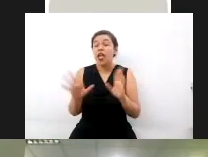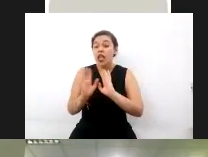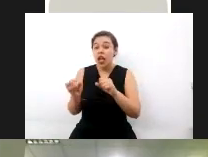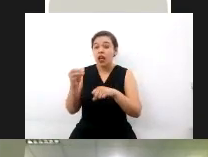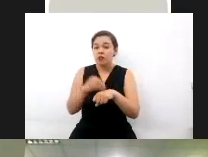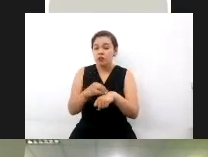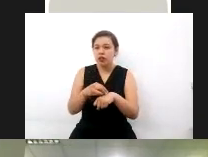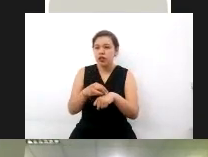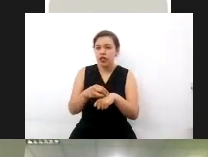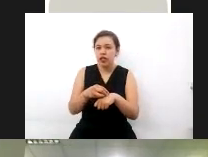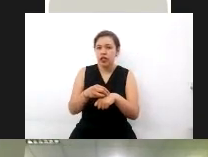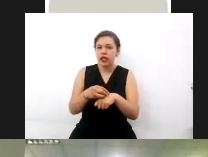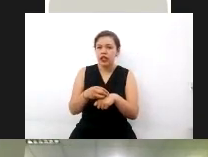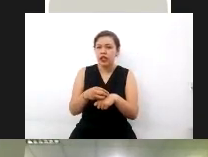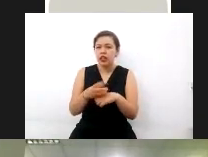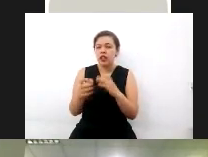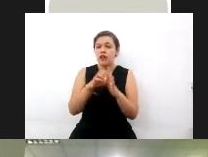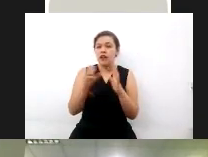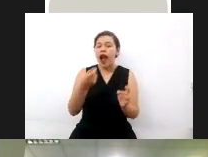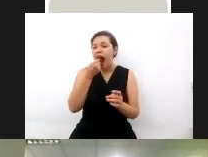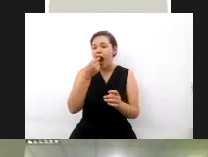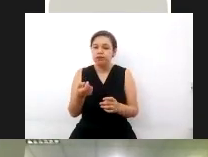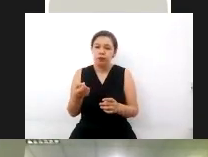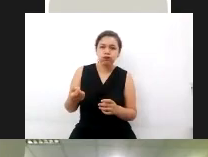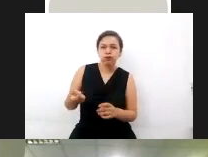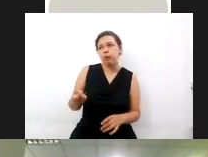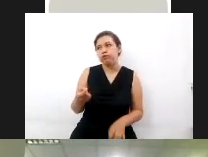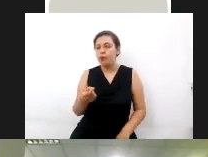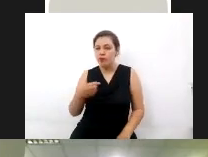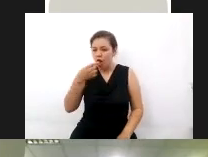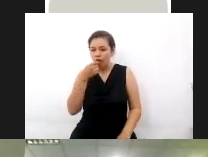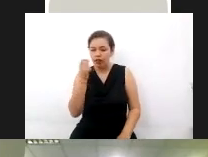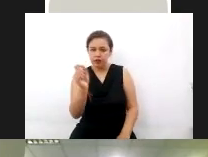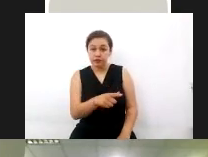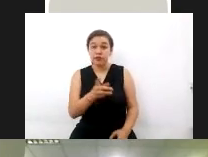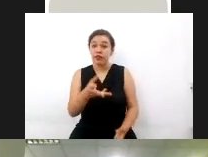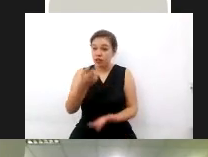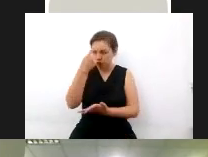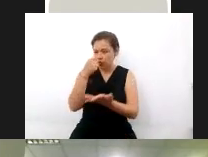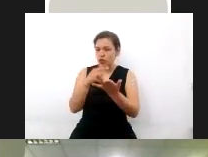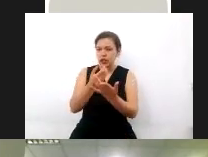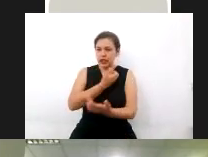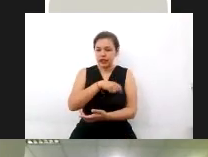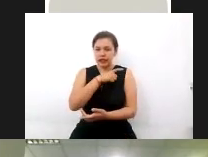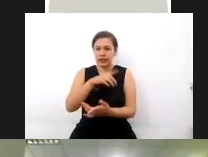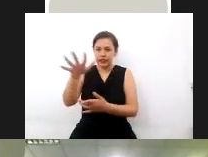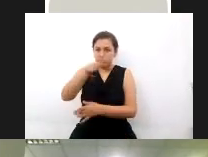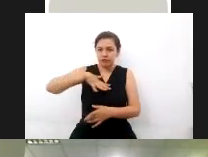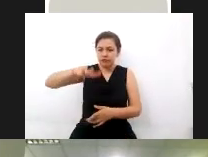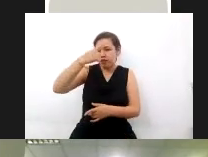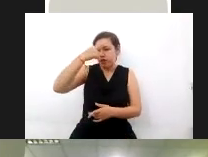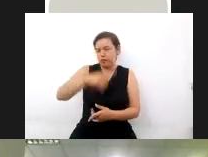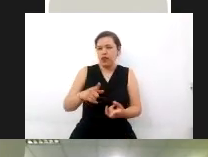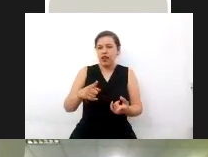residuo sanitario, por ejemplo, un chicle, que también lo han estado considerando la Secretaría del Medio Ambiente como un residuo